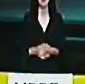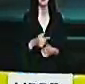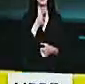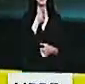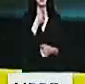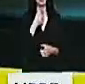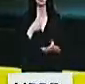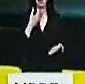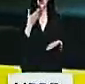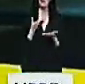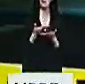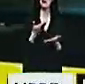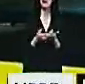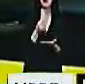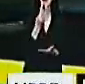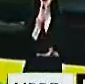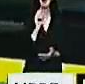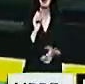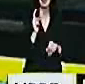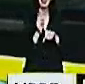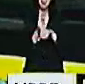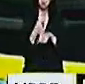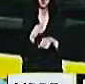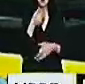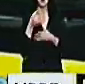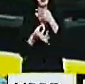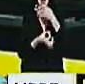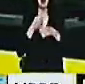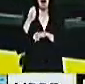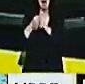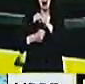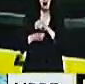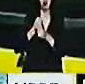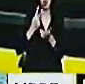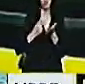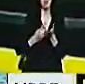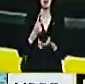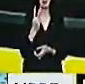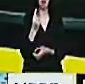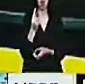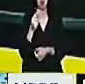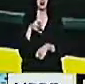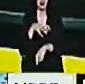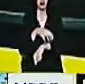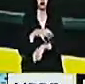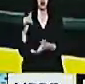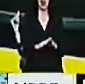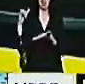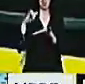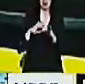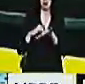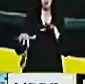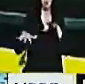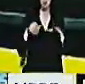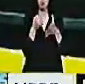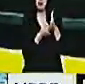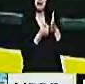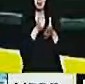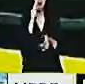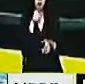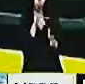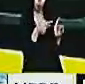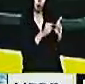Quería aprovechar estos 30 segundos para contarles que en el año 2012 la región de Aysén se movilizó bajo el lema "Tu problema